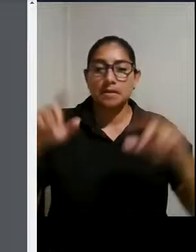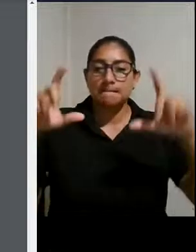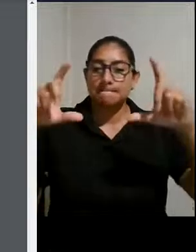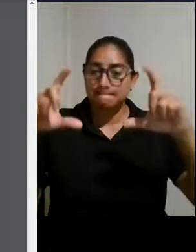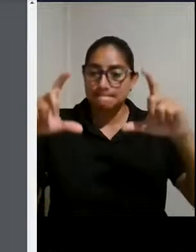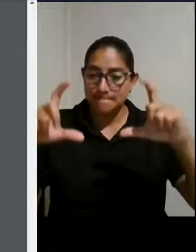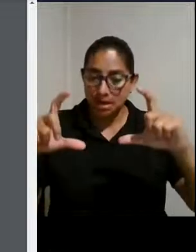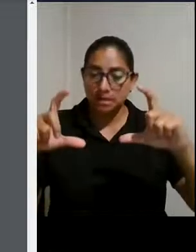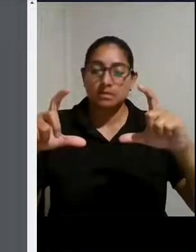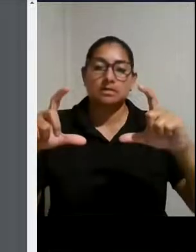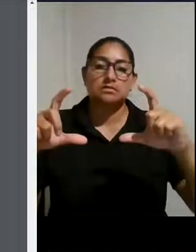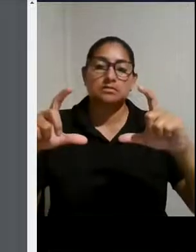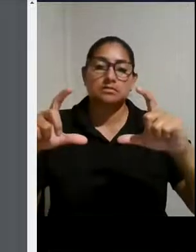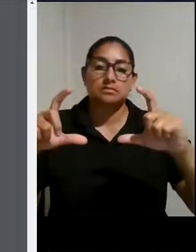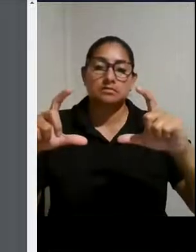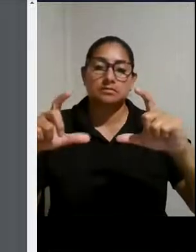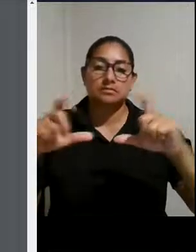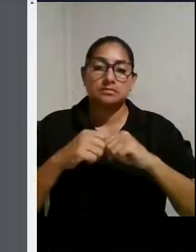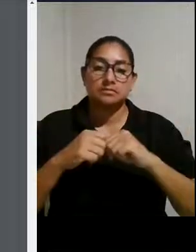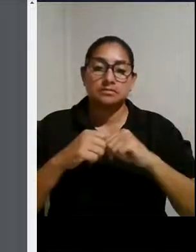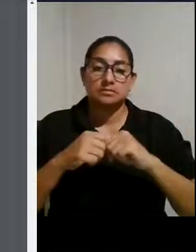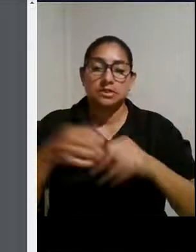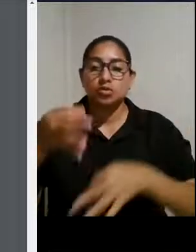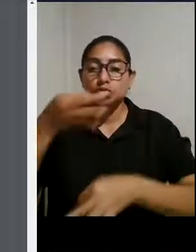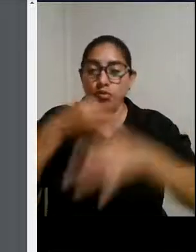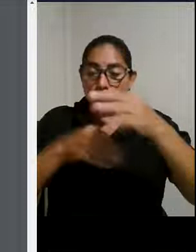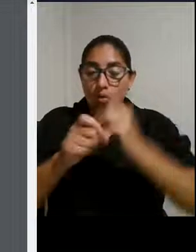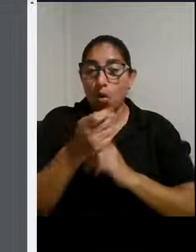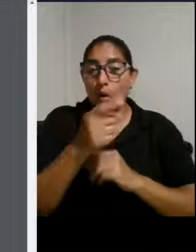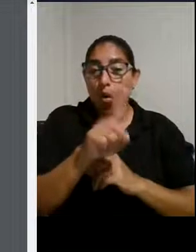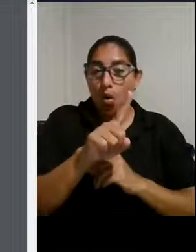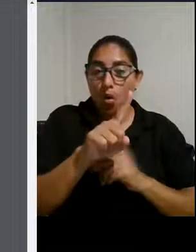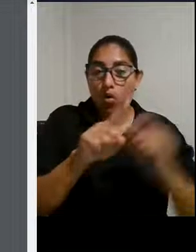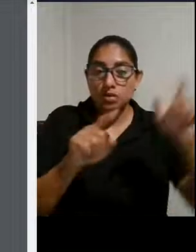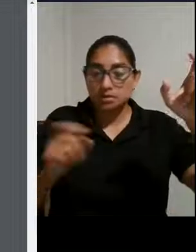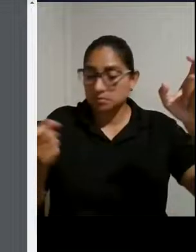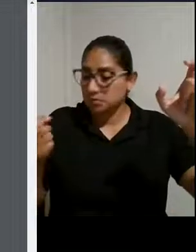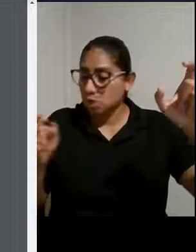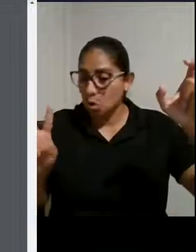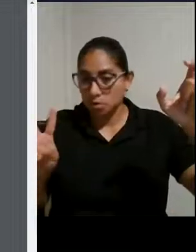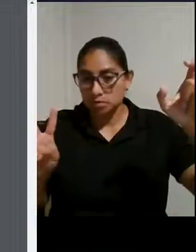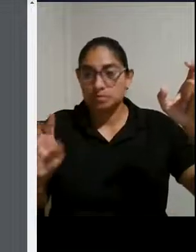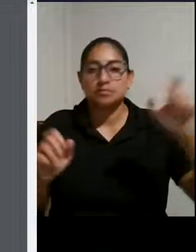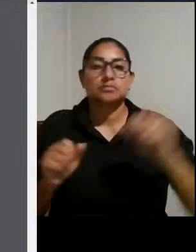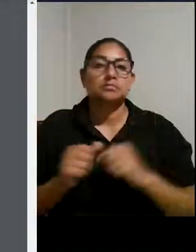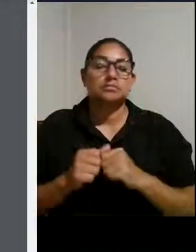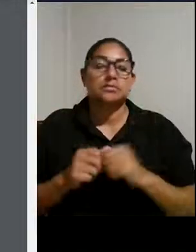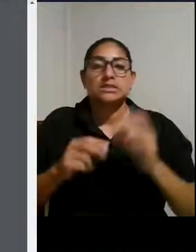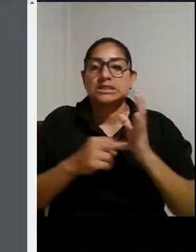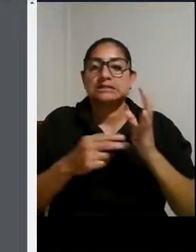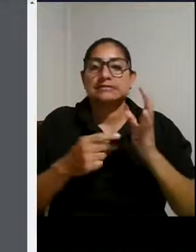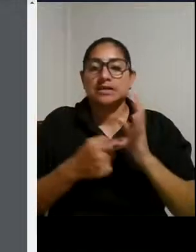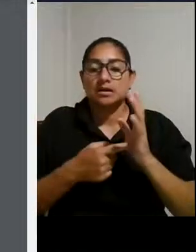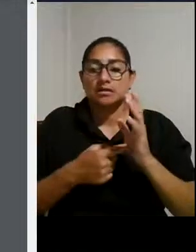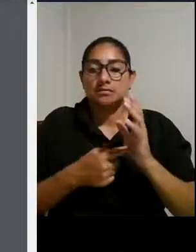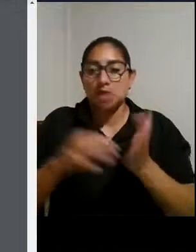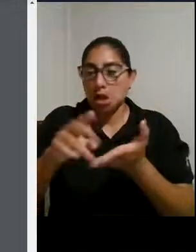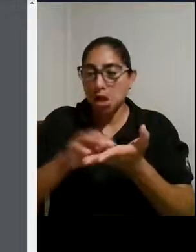importante. Y sustituimos el 11 acá y el 11 acá. Esto lo podemos hacer de una vez